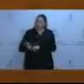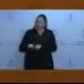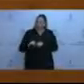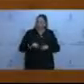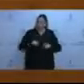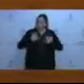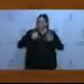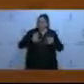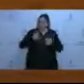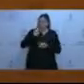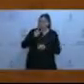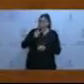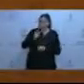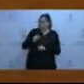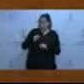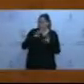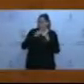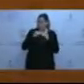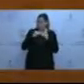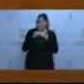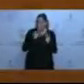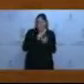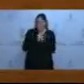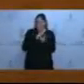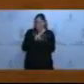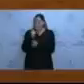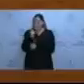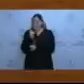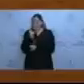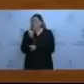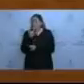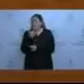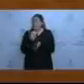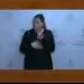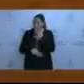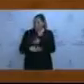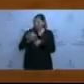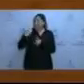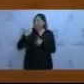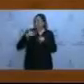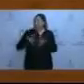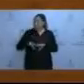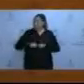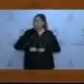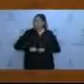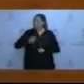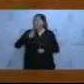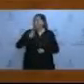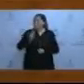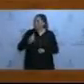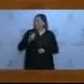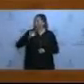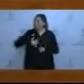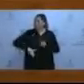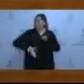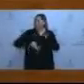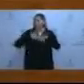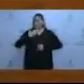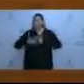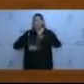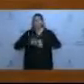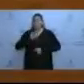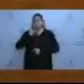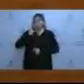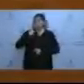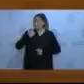paciente, como mínimo. Tengo que recordarle que su antecesor en el cargo, en 2003, aseguró que esto ya estaba en marcha y, sin embargo, vemos que eso hoy no